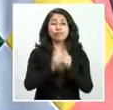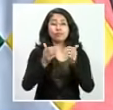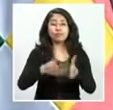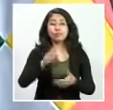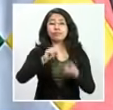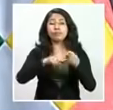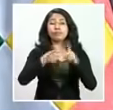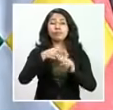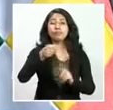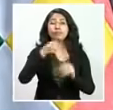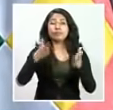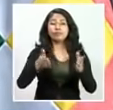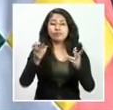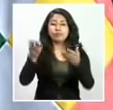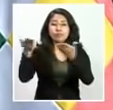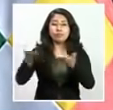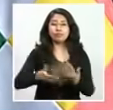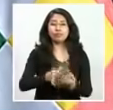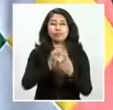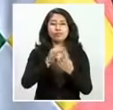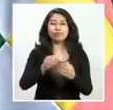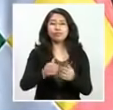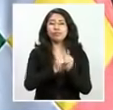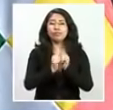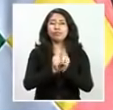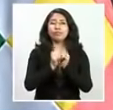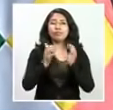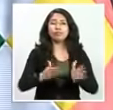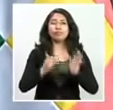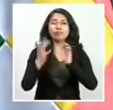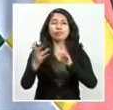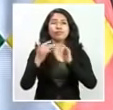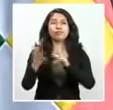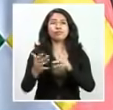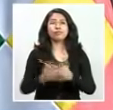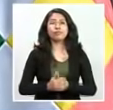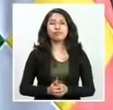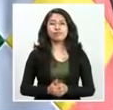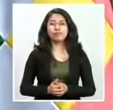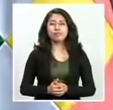la prensa, invitados especiales, compañeros de lucha, diputados, diputadas,